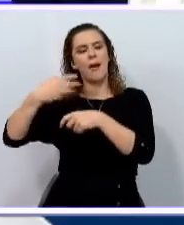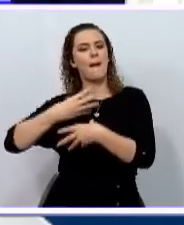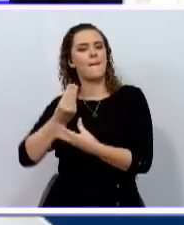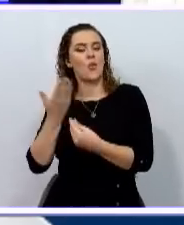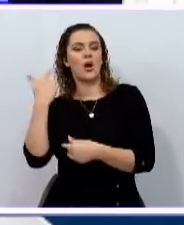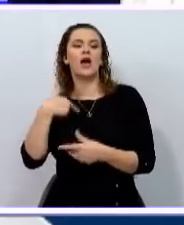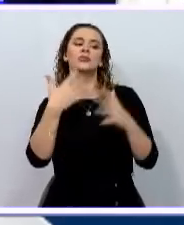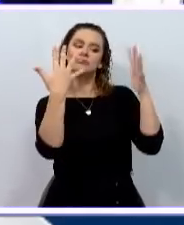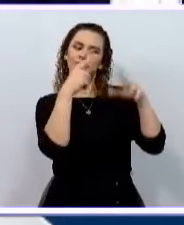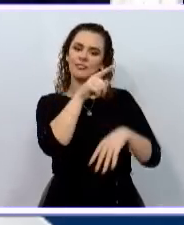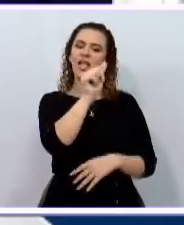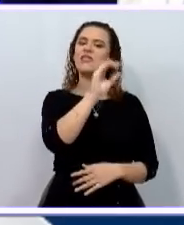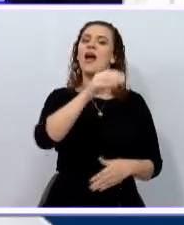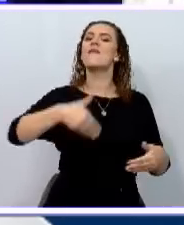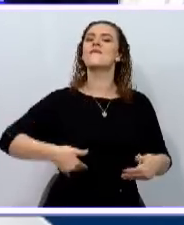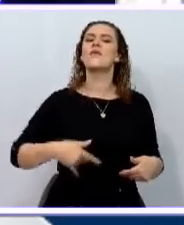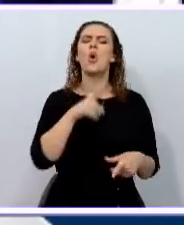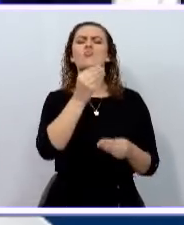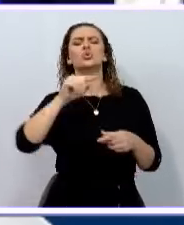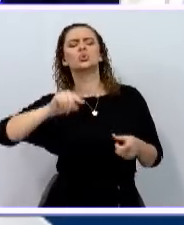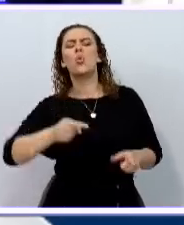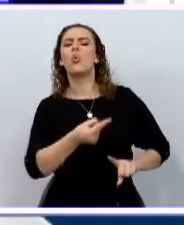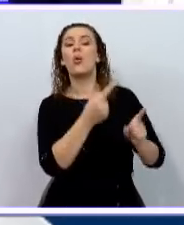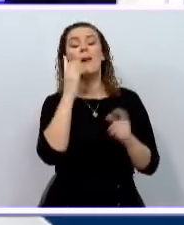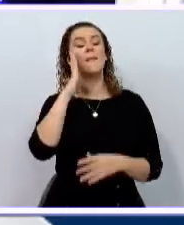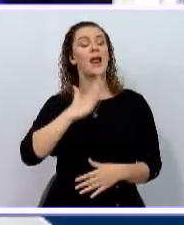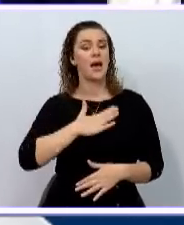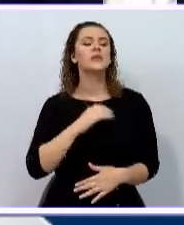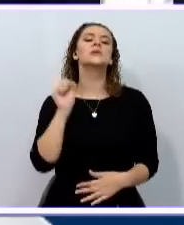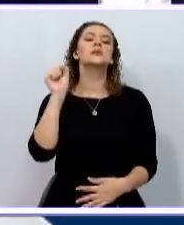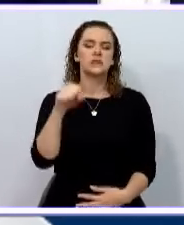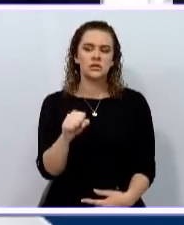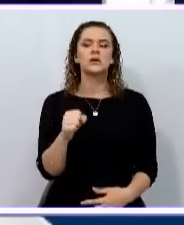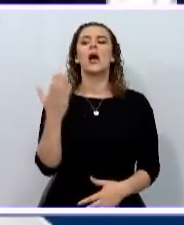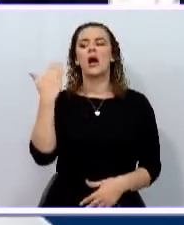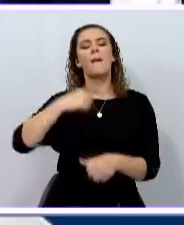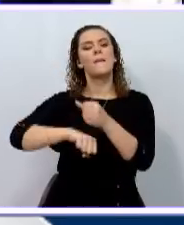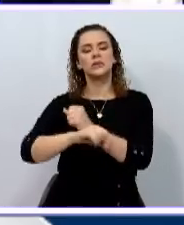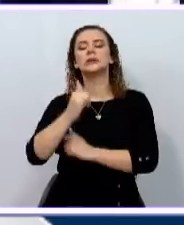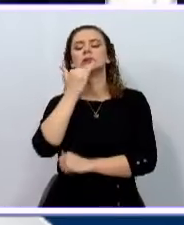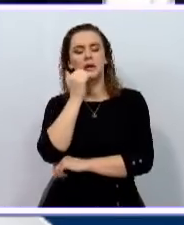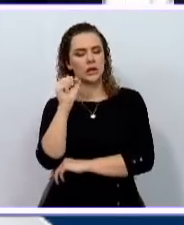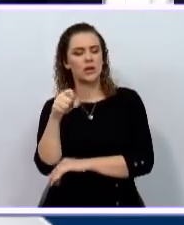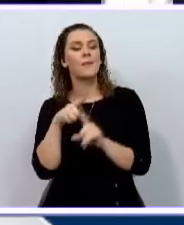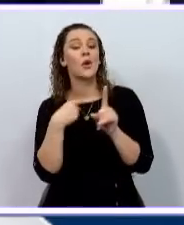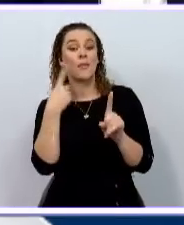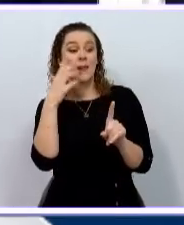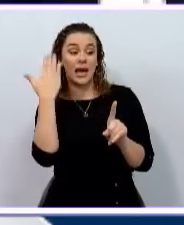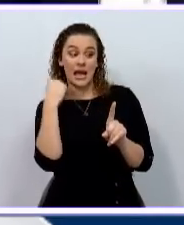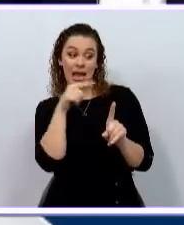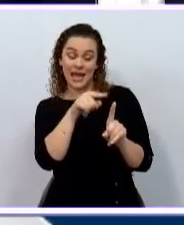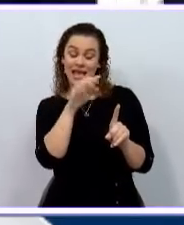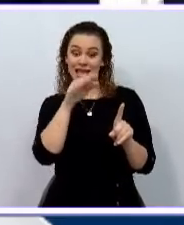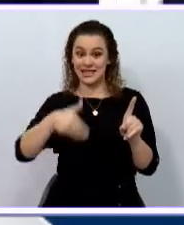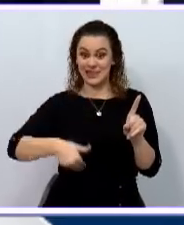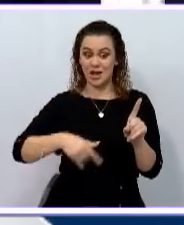yo aplaudo Andrés carevick que tanto ha sido criticado que para mí sí han habido partidos que se ha equivocado pero me parece que este carevick